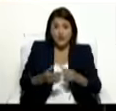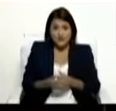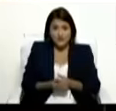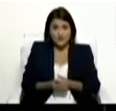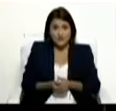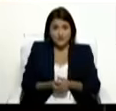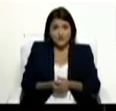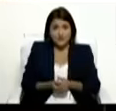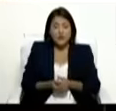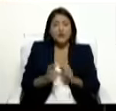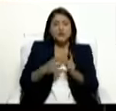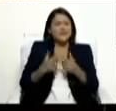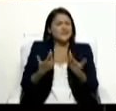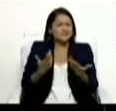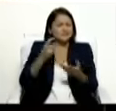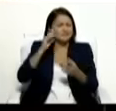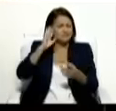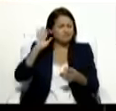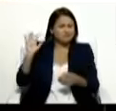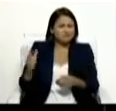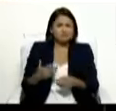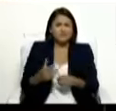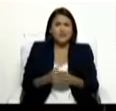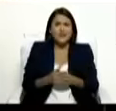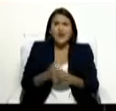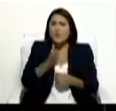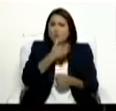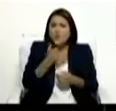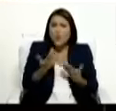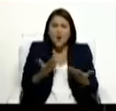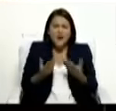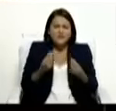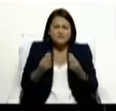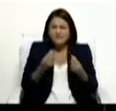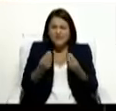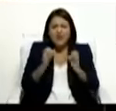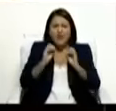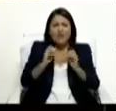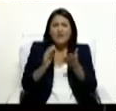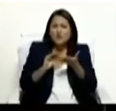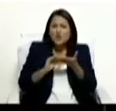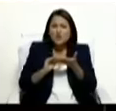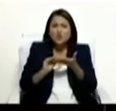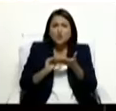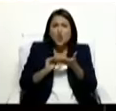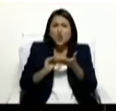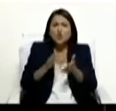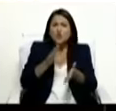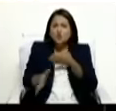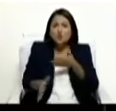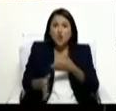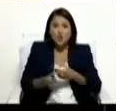Semejante exabrupto no tiene ningún tipo de asidero, sería